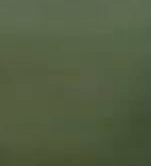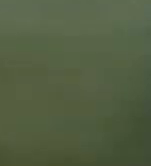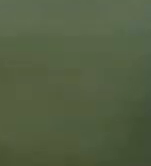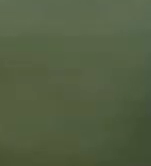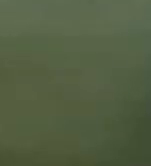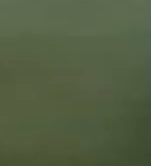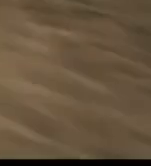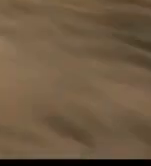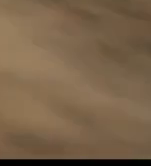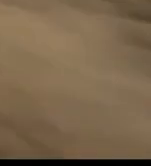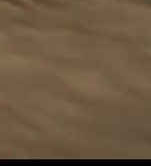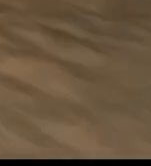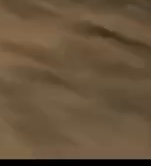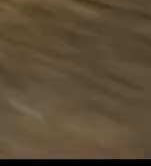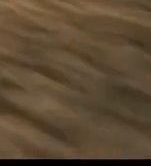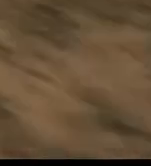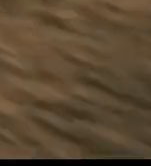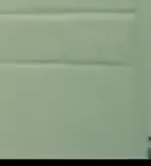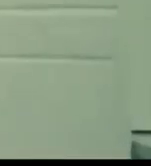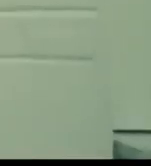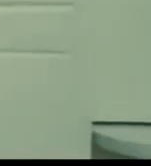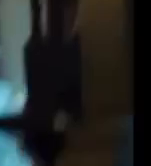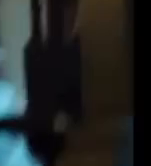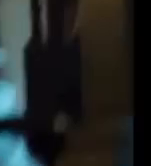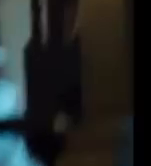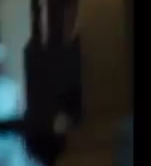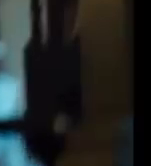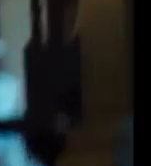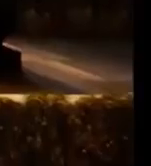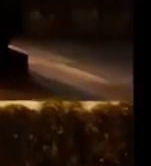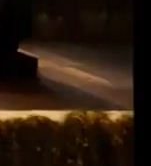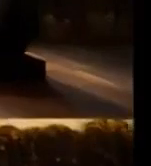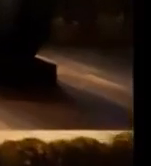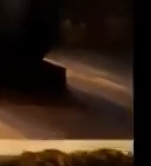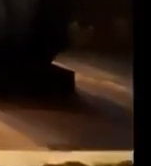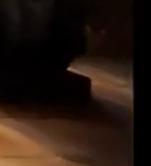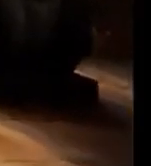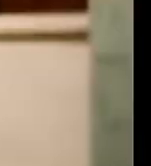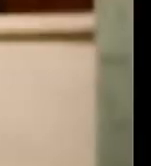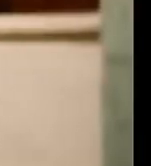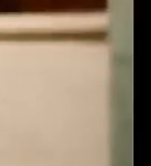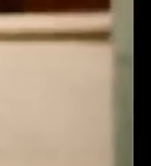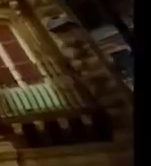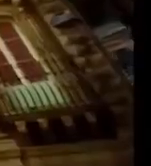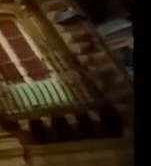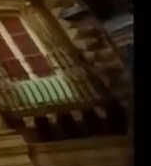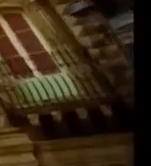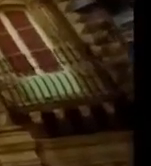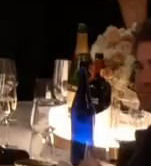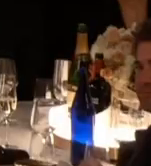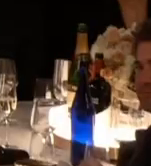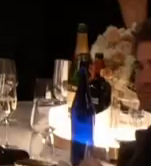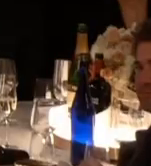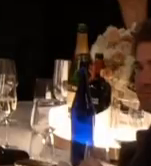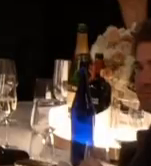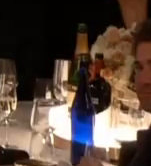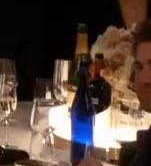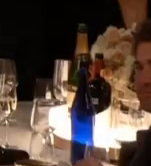entre sus miembros y la comunidad de artistas, la falta de inclusión en sus filas y más adelante por prácticas o comentarios sexistas de sus